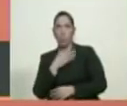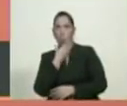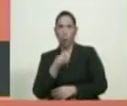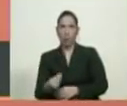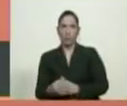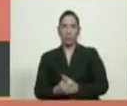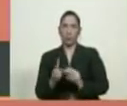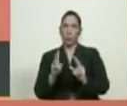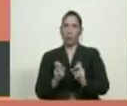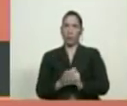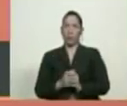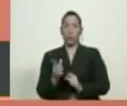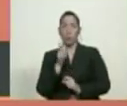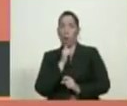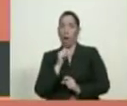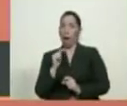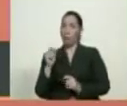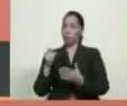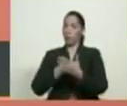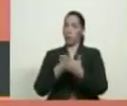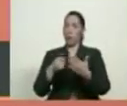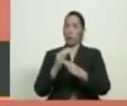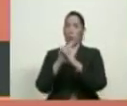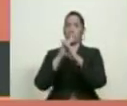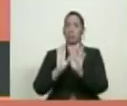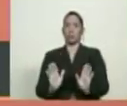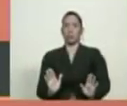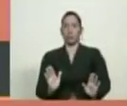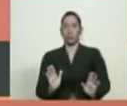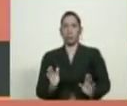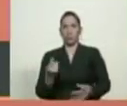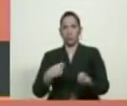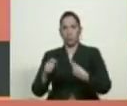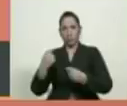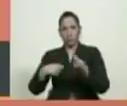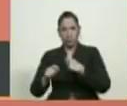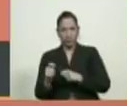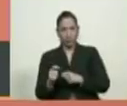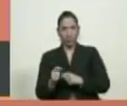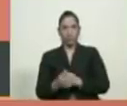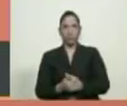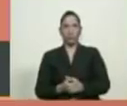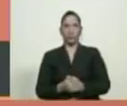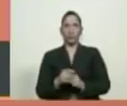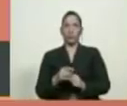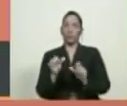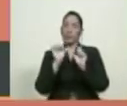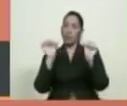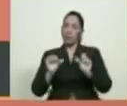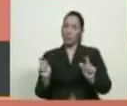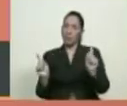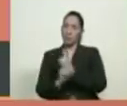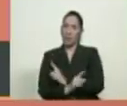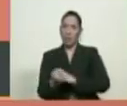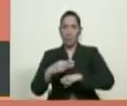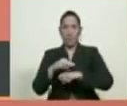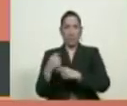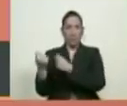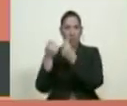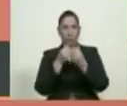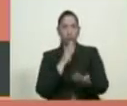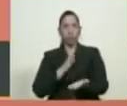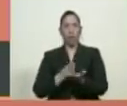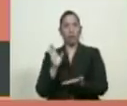se establecen restricciones en las ofertas de divisas en el sistema cambiario. El Ministerio de Finanzas y el Banco